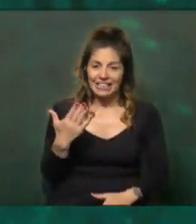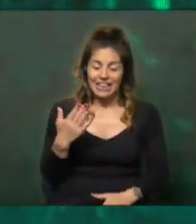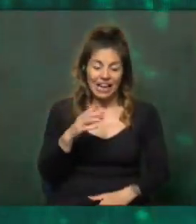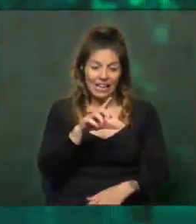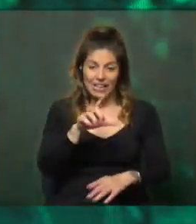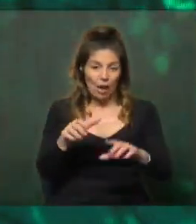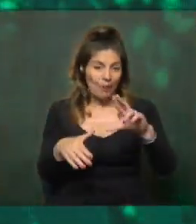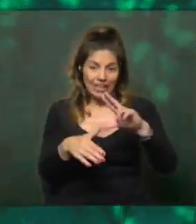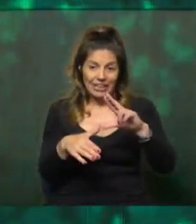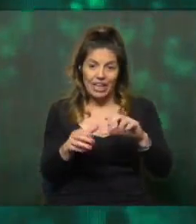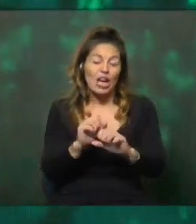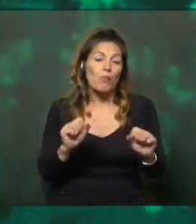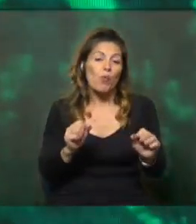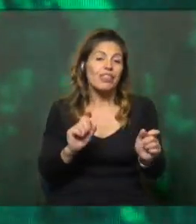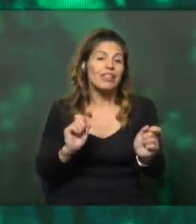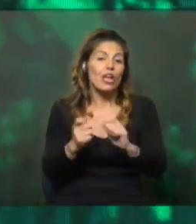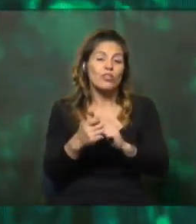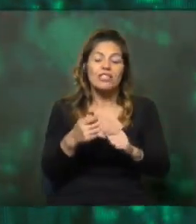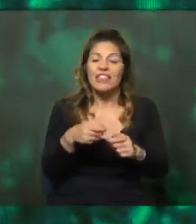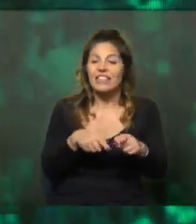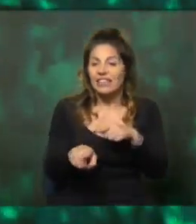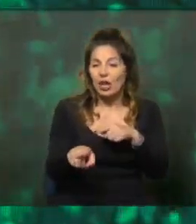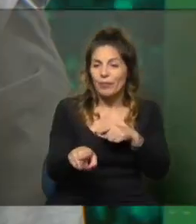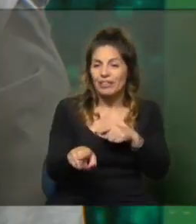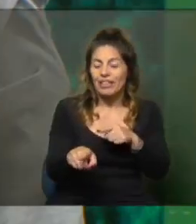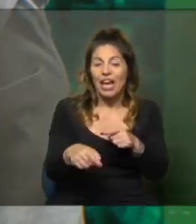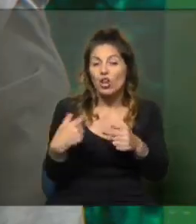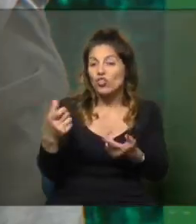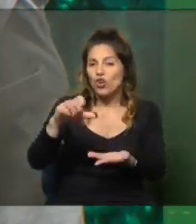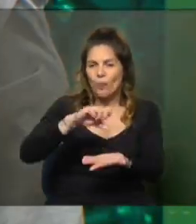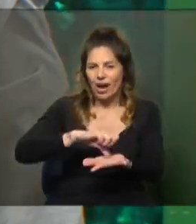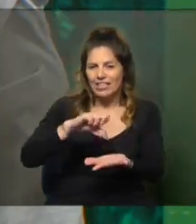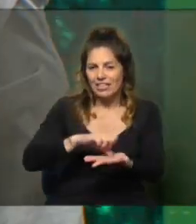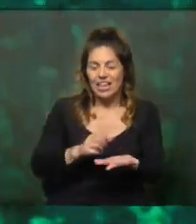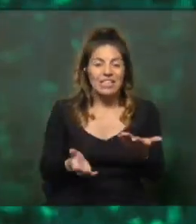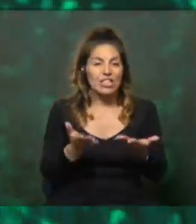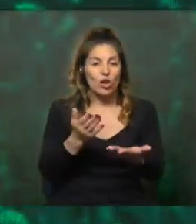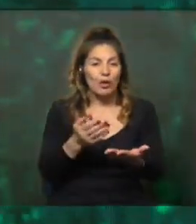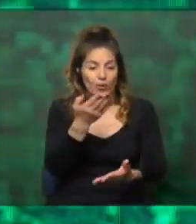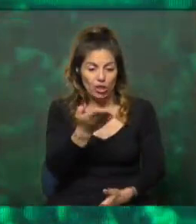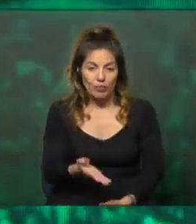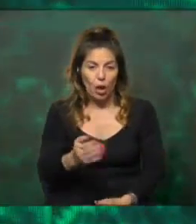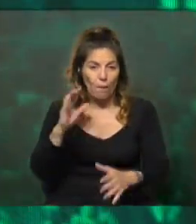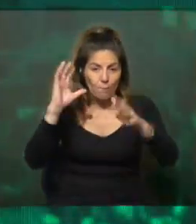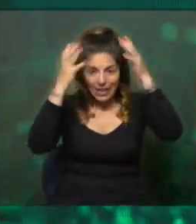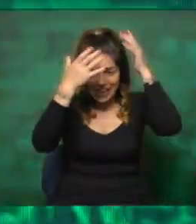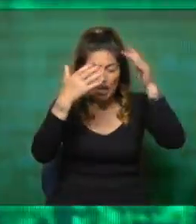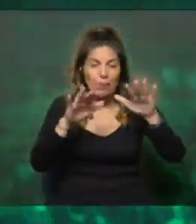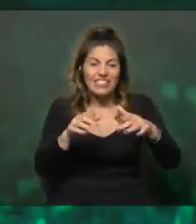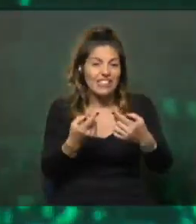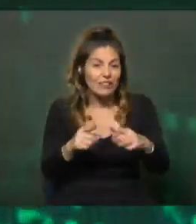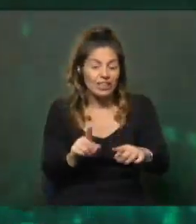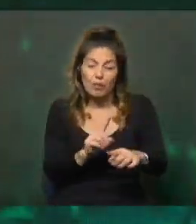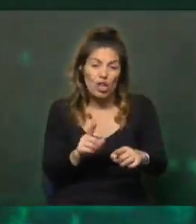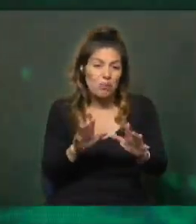Latina que puede traducirse directamente este al resto de los si los comparamos con estos personajes mi le parece distinto pero es similar